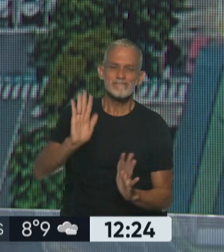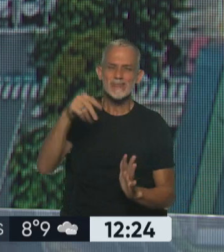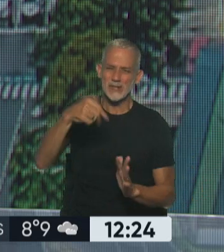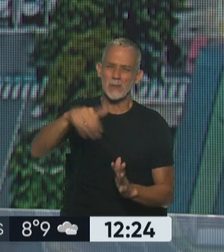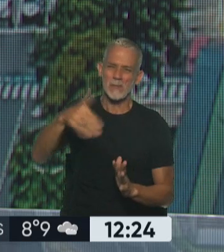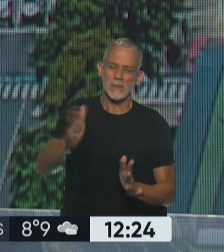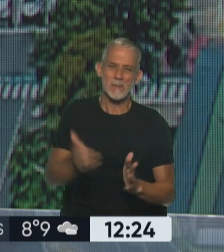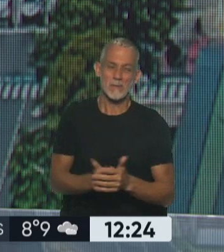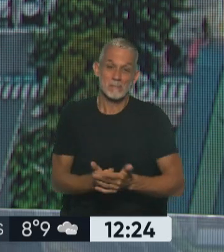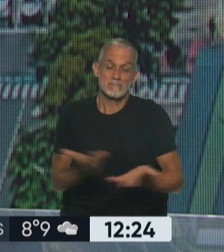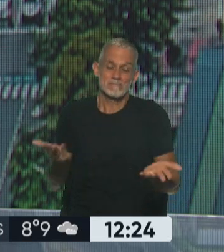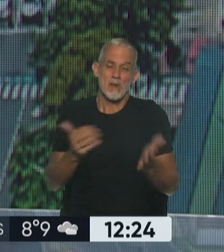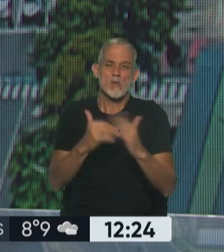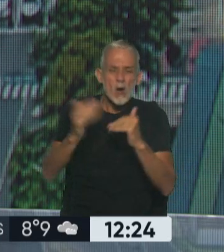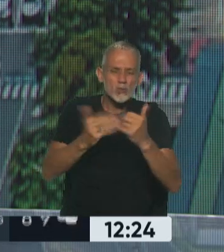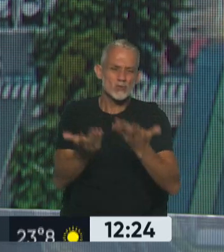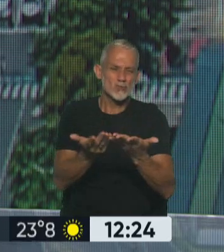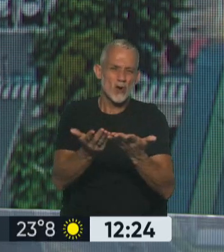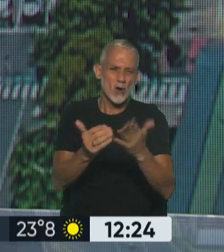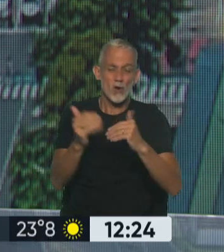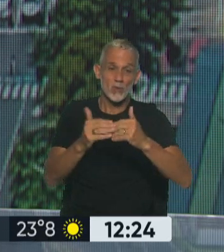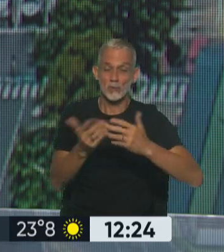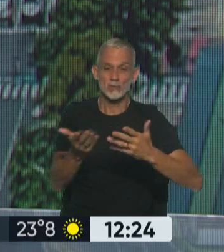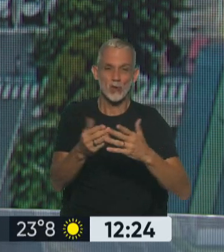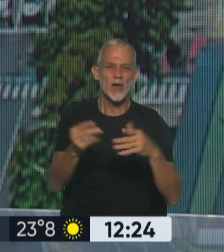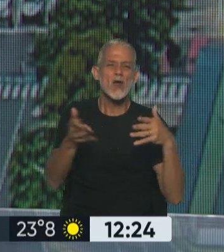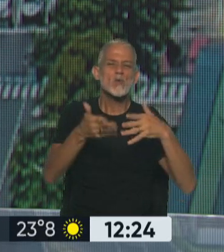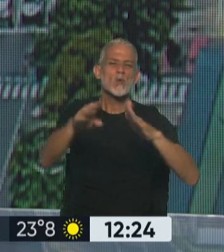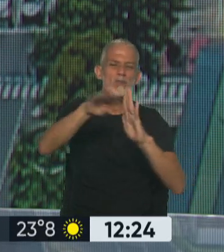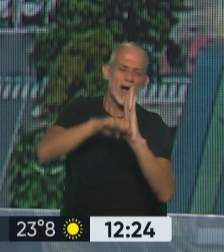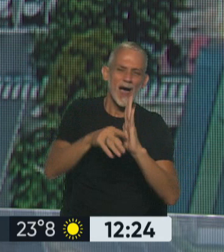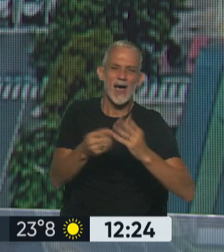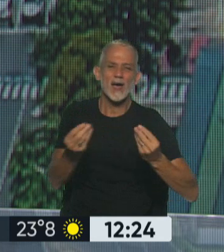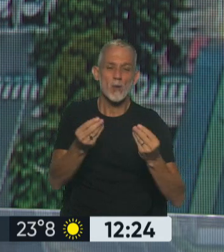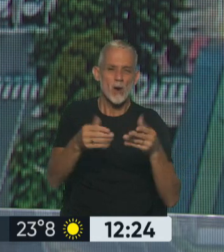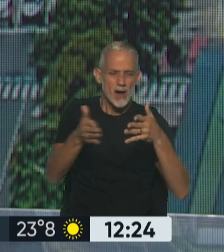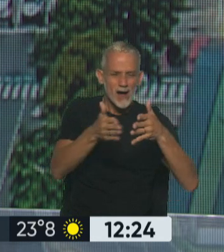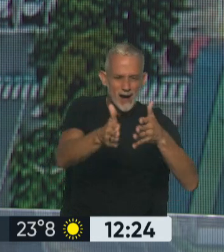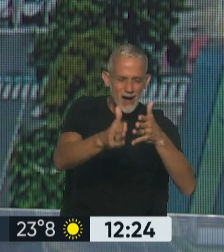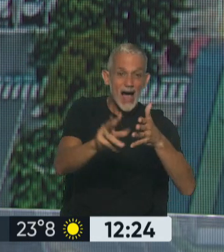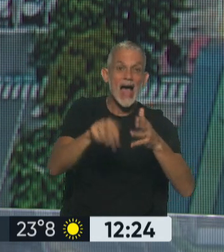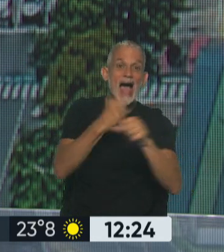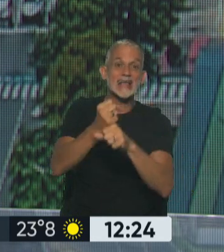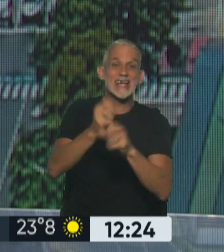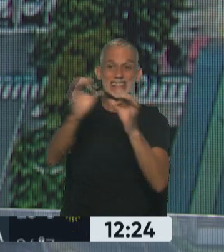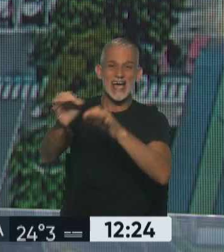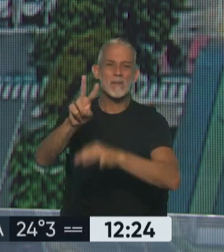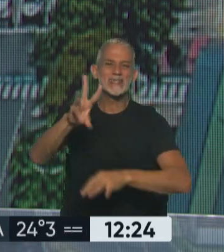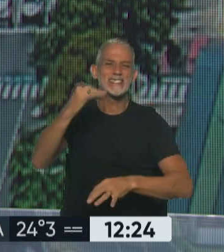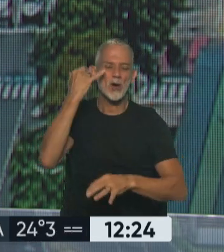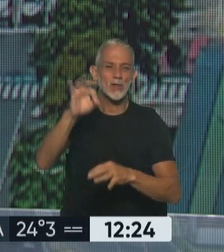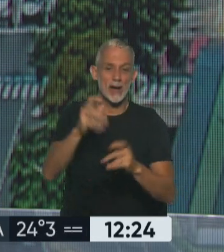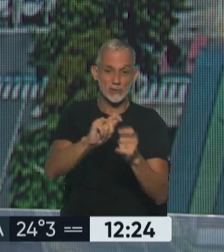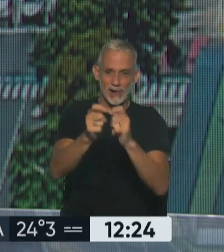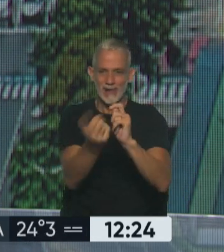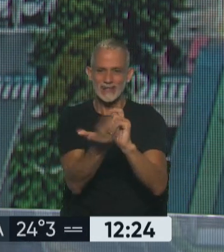venir la construcción, como se denomina de la ruta crítica hacia el 25 de mayo. Es decir, cómo se